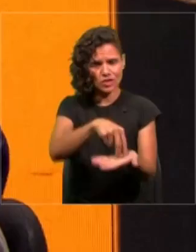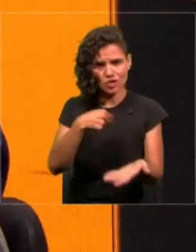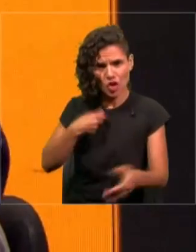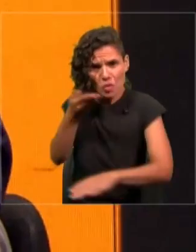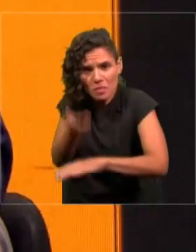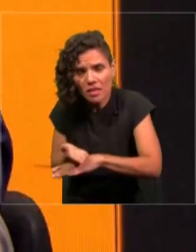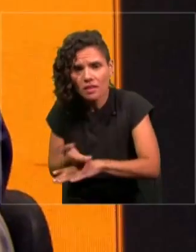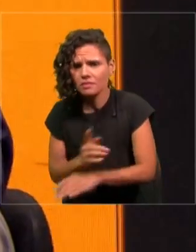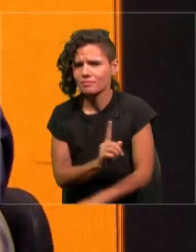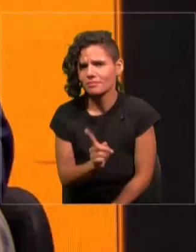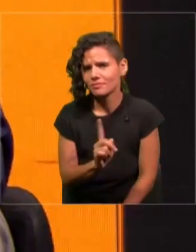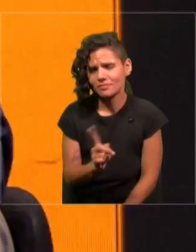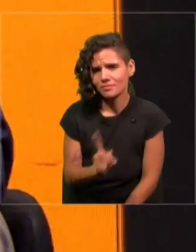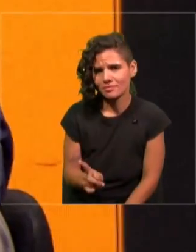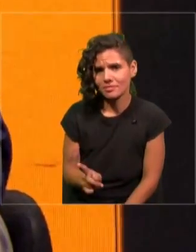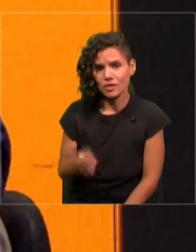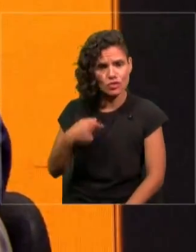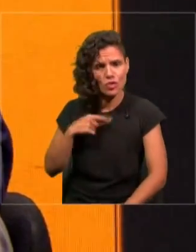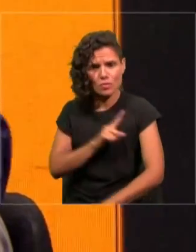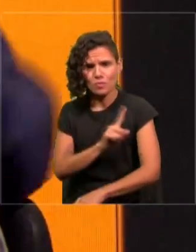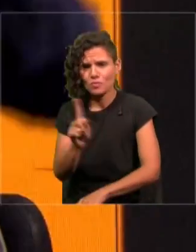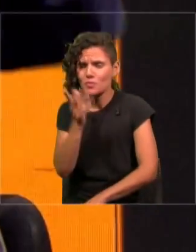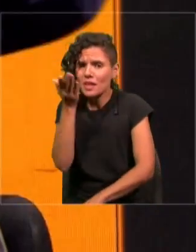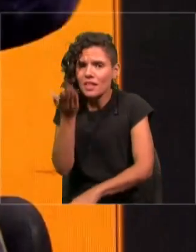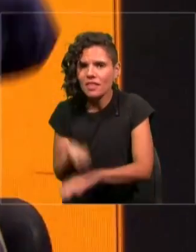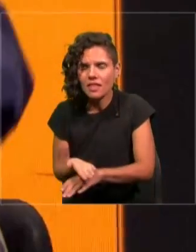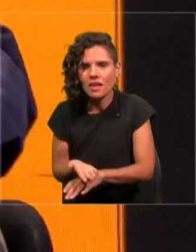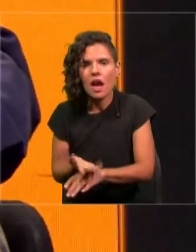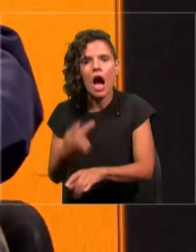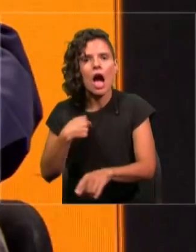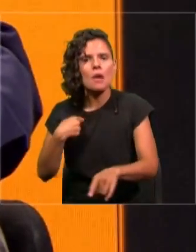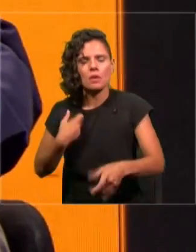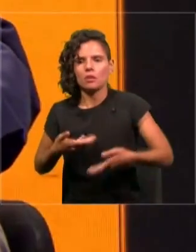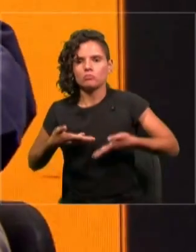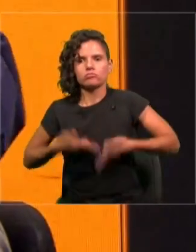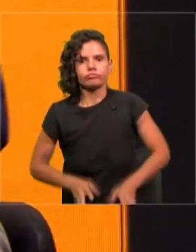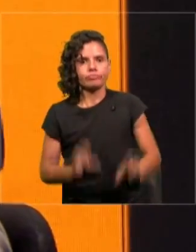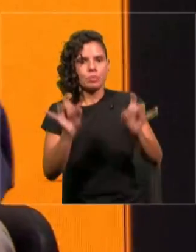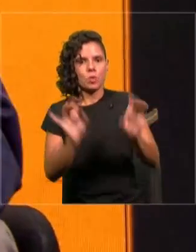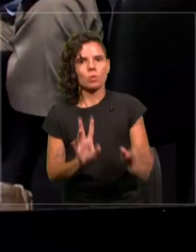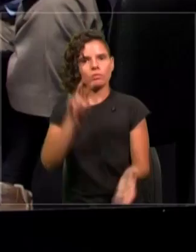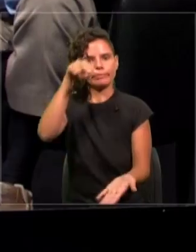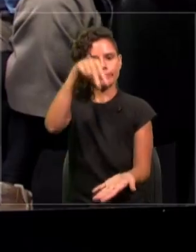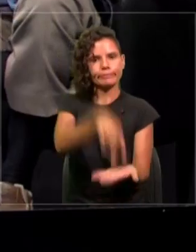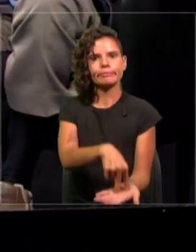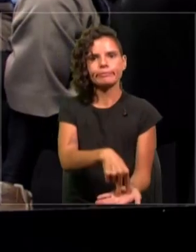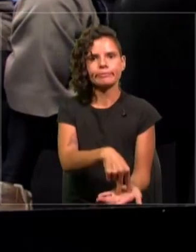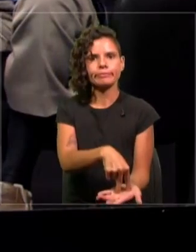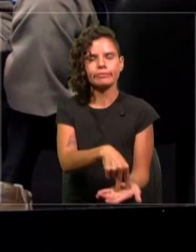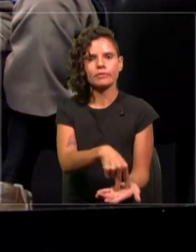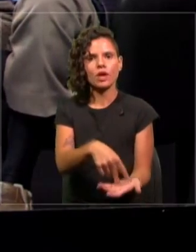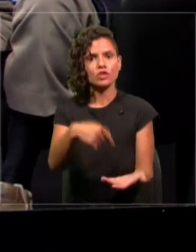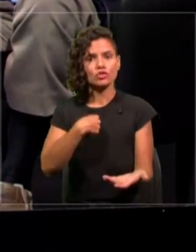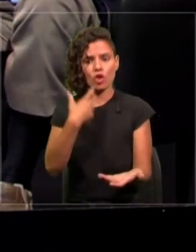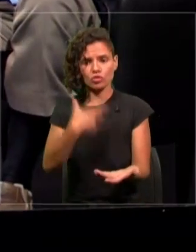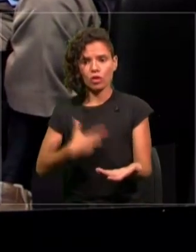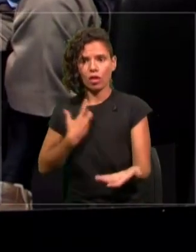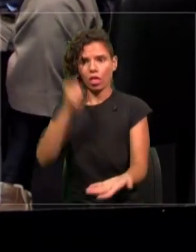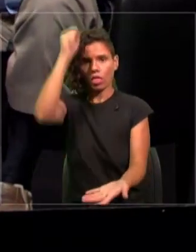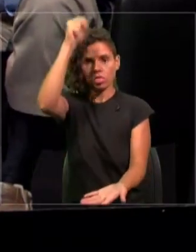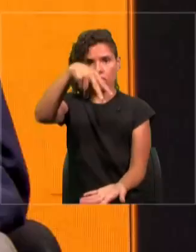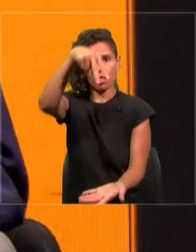Yo no lo solicité, yo no lo pedí. Me arrojaron aquí. Soy un ser arrojado aquí.